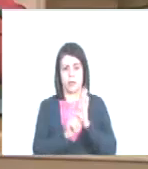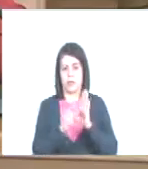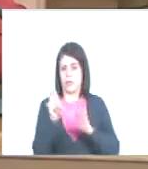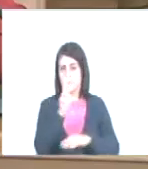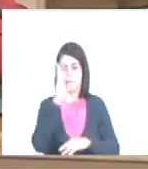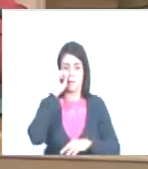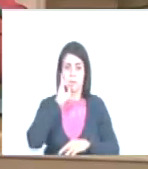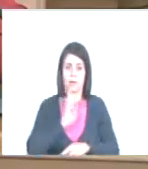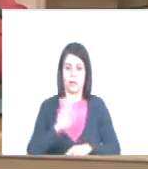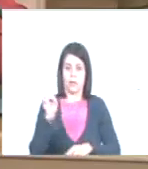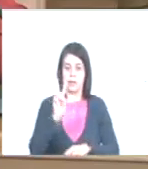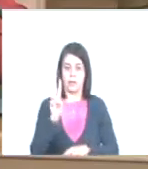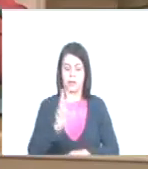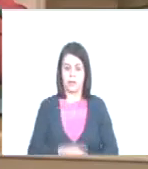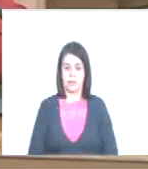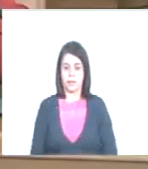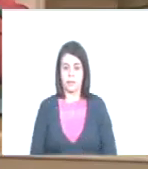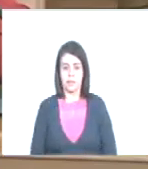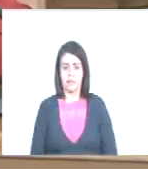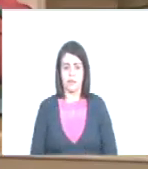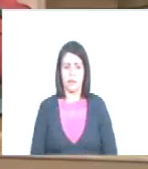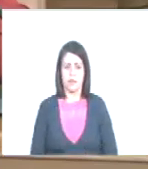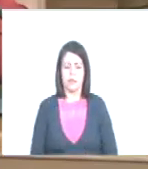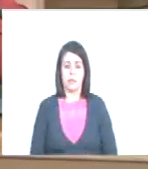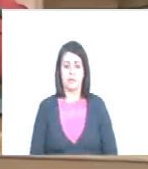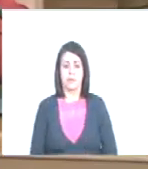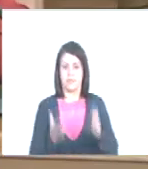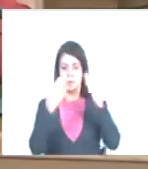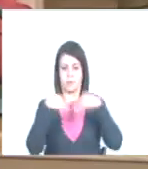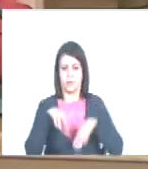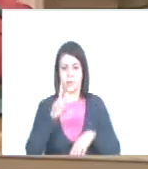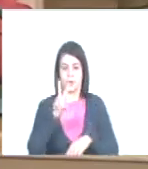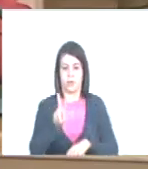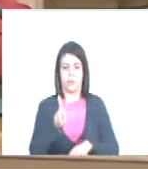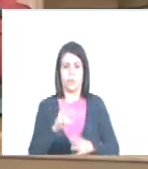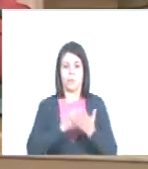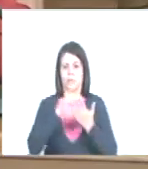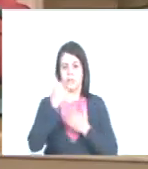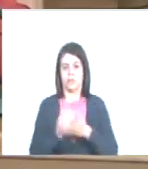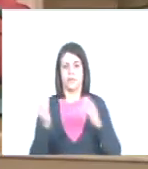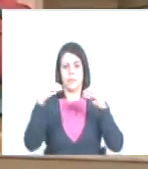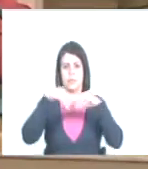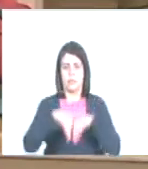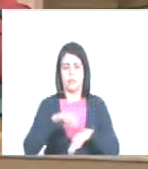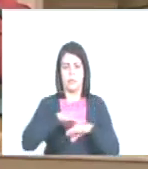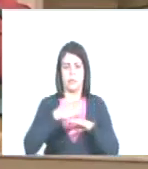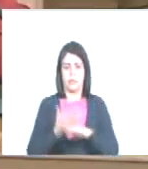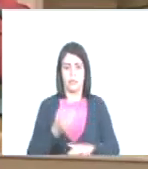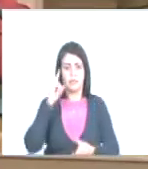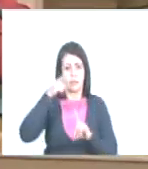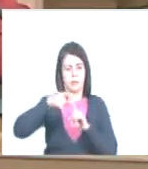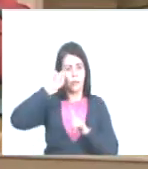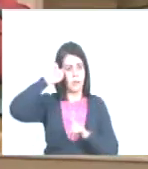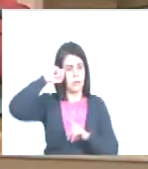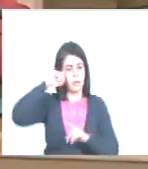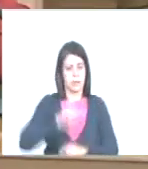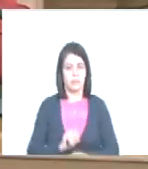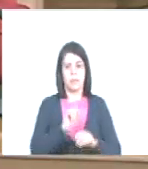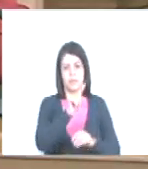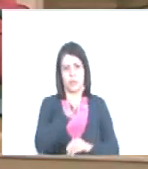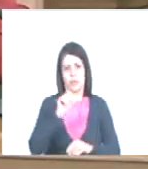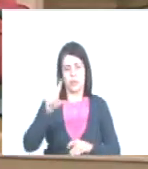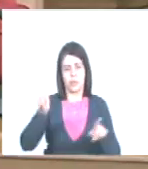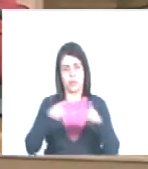Constitución de la República Bolivariana de Venezuela. Punto número 2. Proyecto de acuerdo con motivo de conmemorarse el